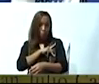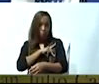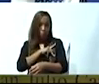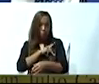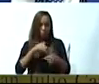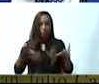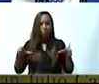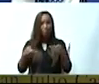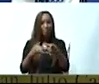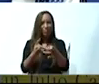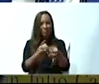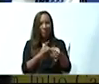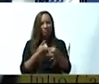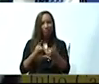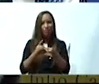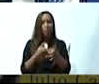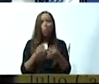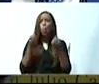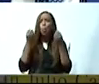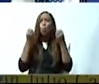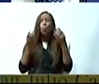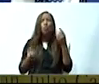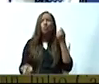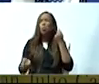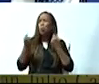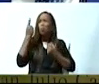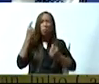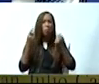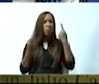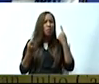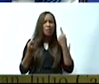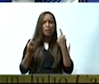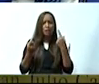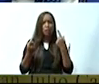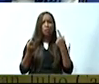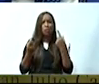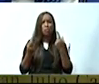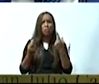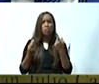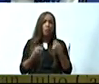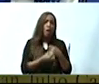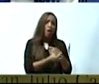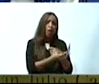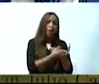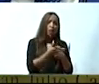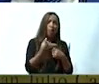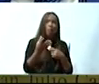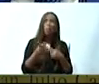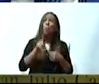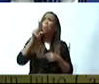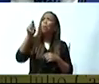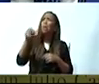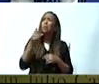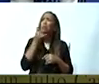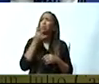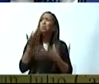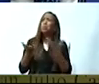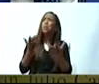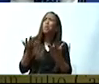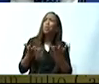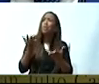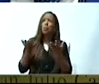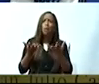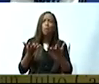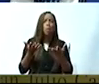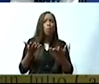muy poco las cosas de las que vamos a decir, y hasta le quitamos autoridad a los que tienen el conocimiento. Le decía